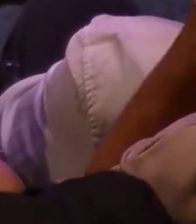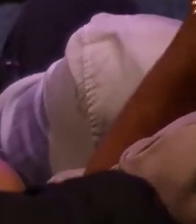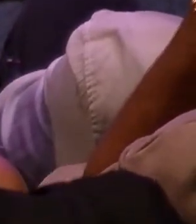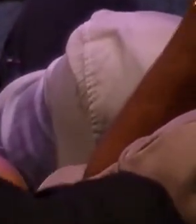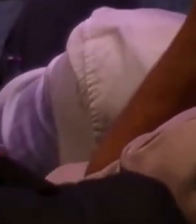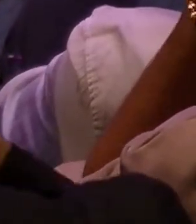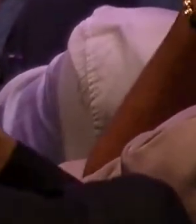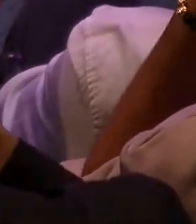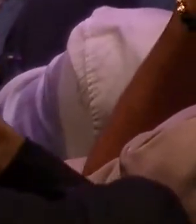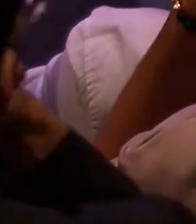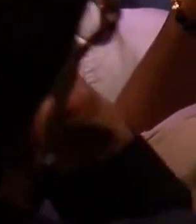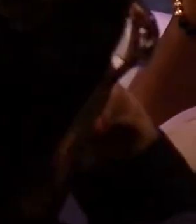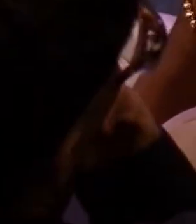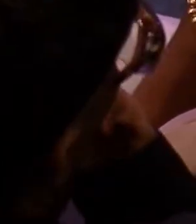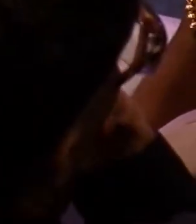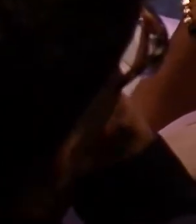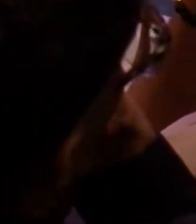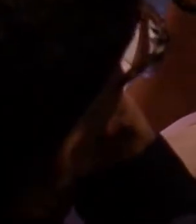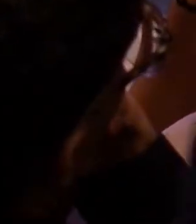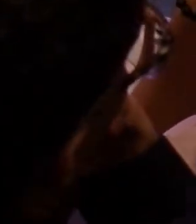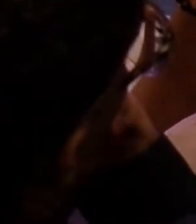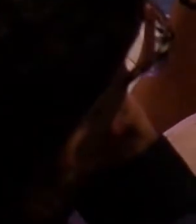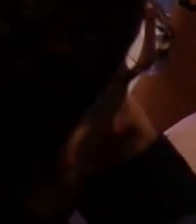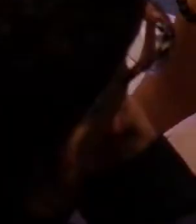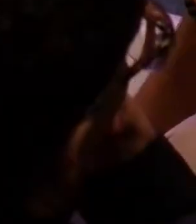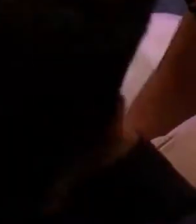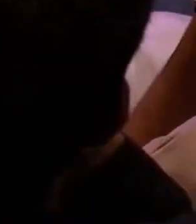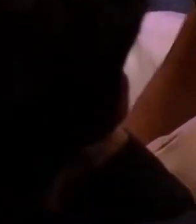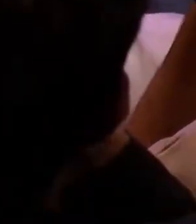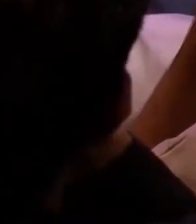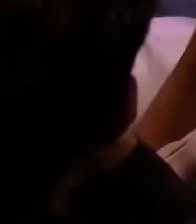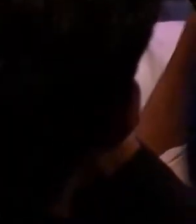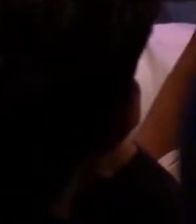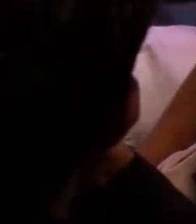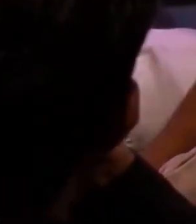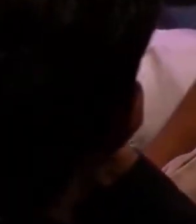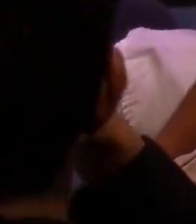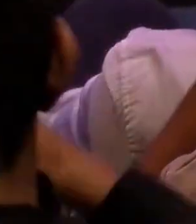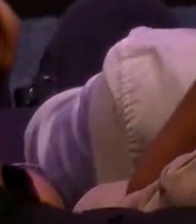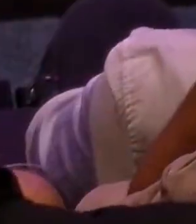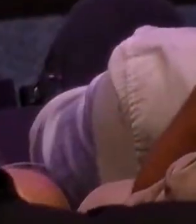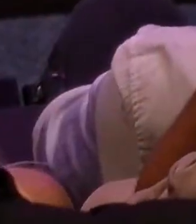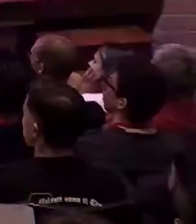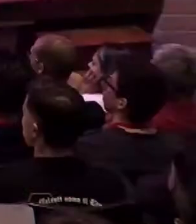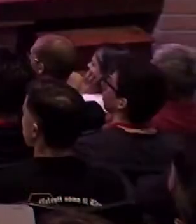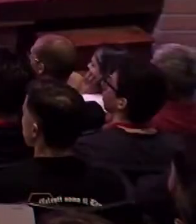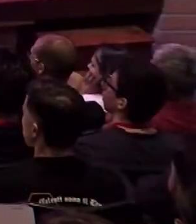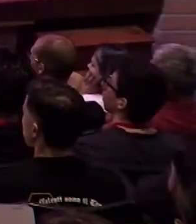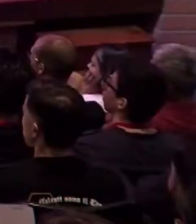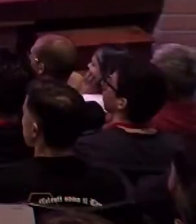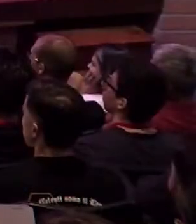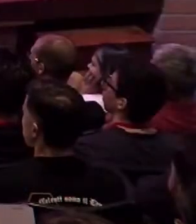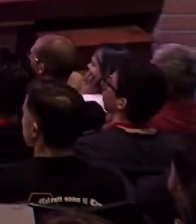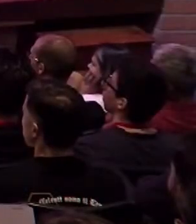ADK, que vendría a ser como una analogía de los SDK, ¿cierto? Como el desarrollo de software, pero ya enfocado a